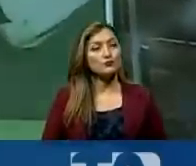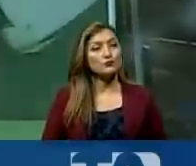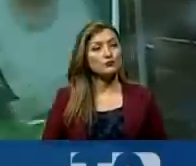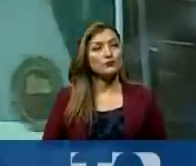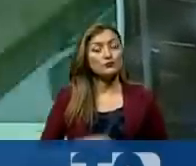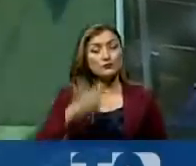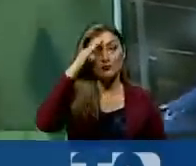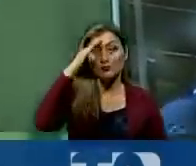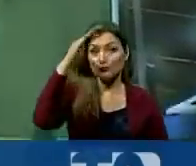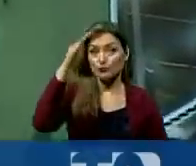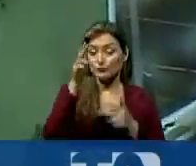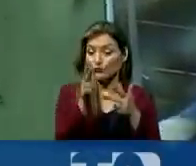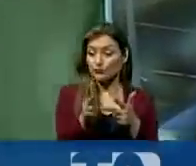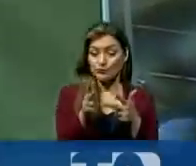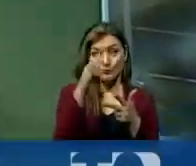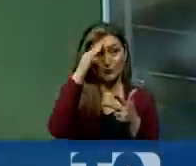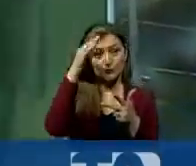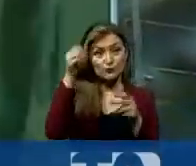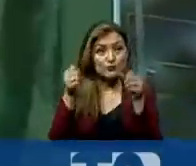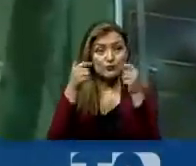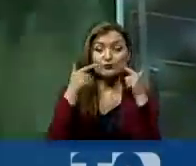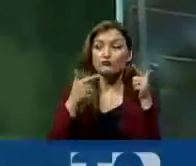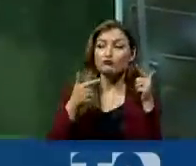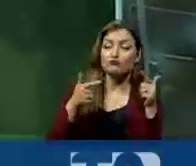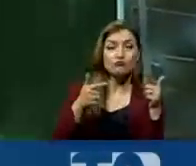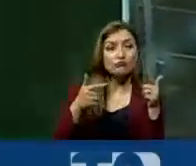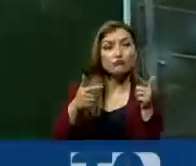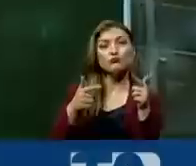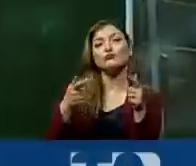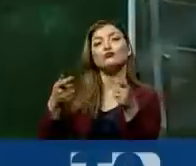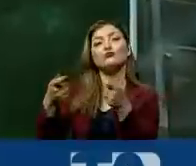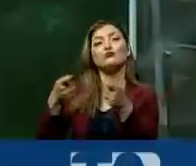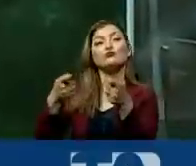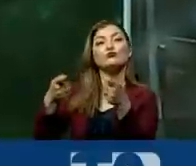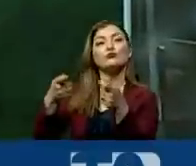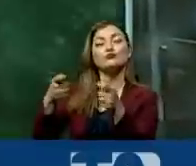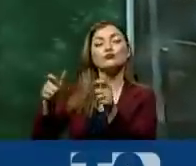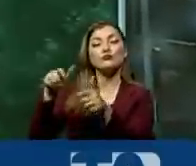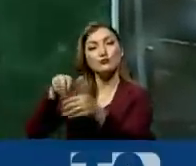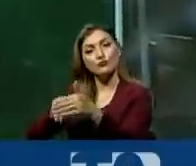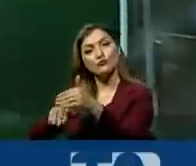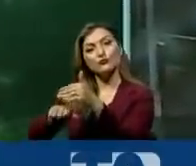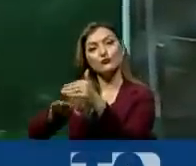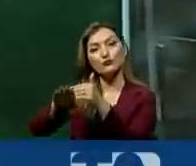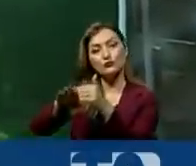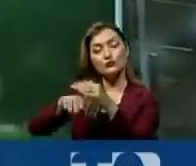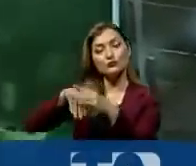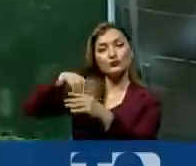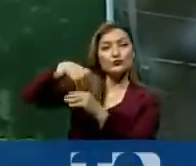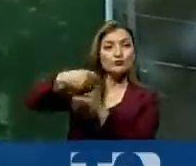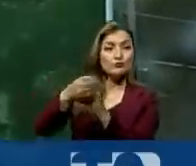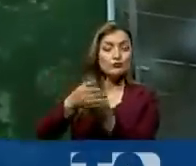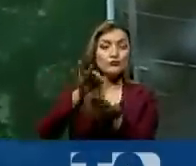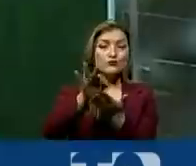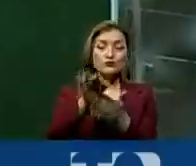agentes del aceite resguardando el control para el ingreso y la salida del cantón que también puedes colinda